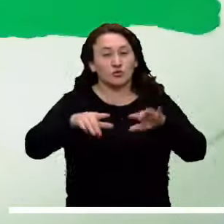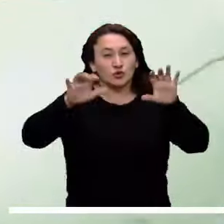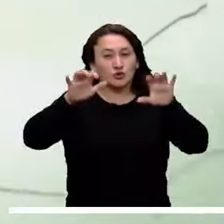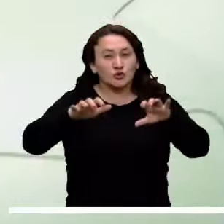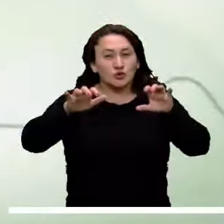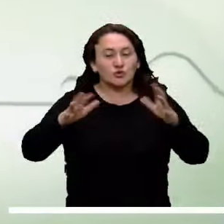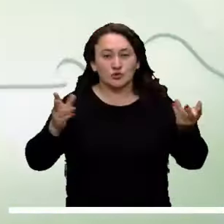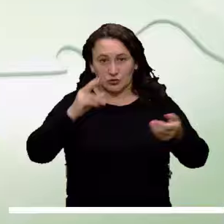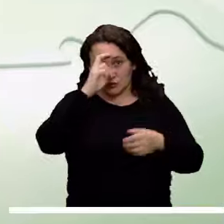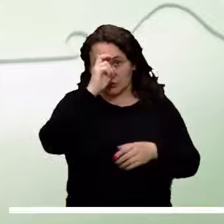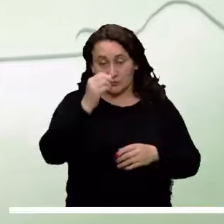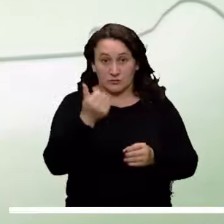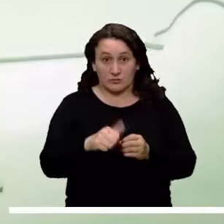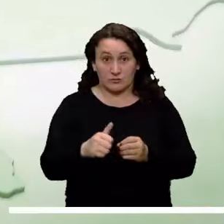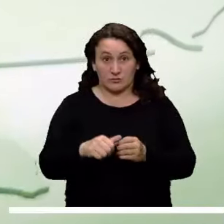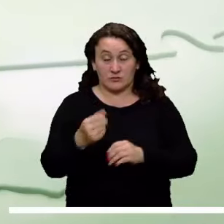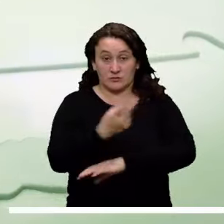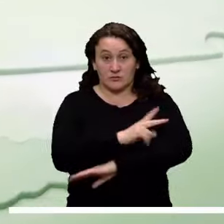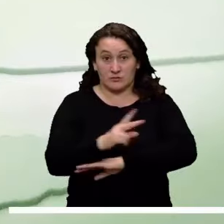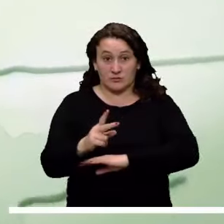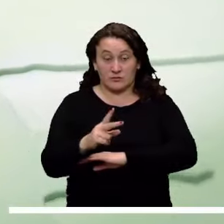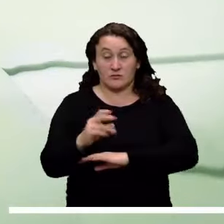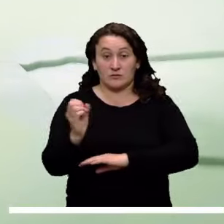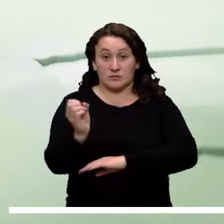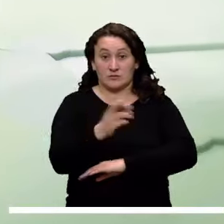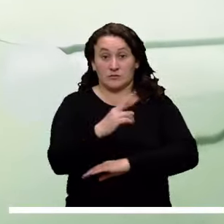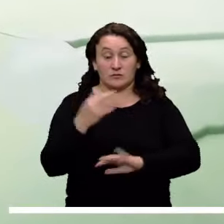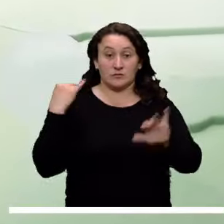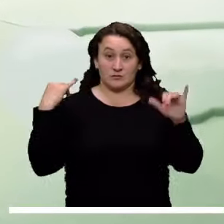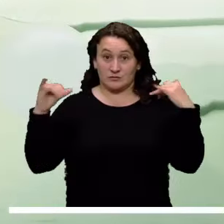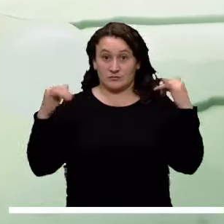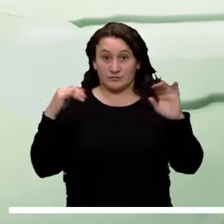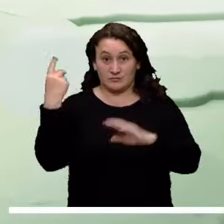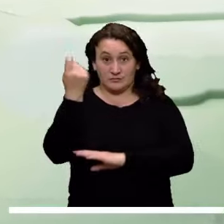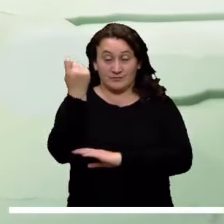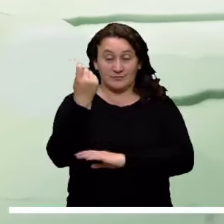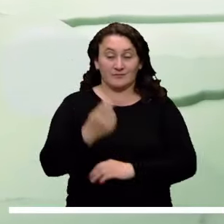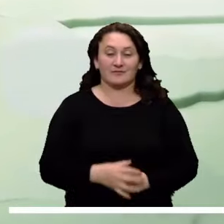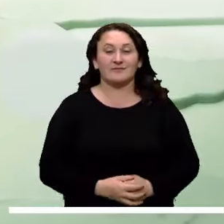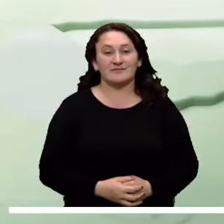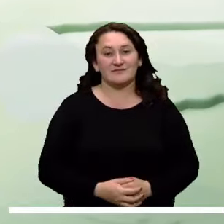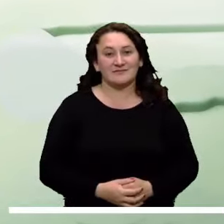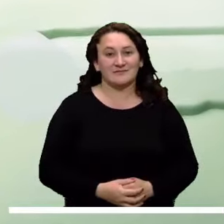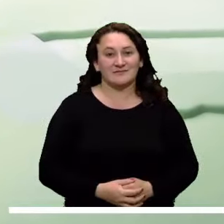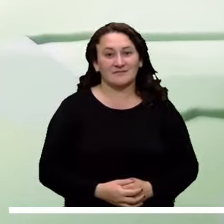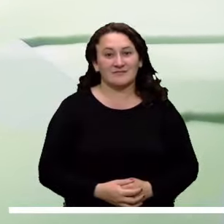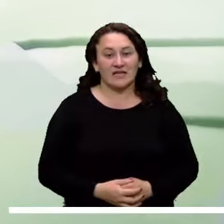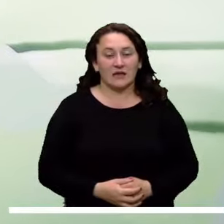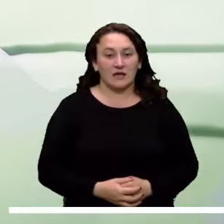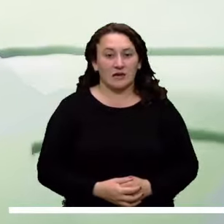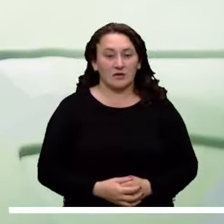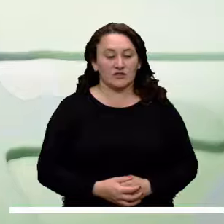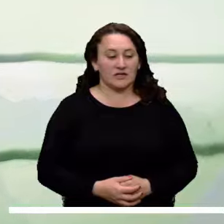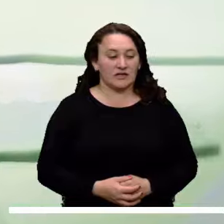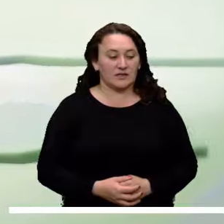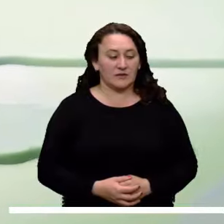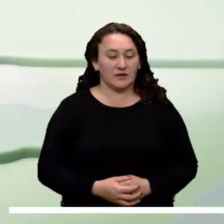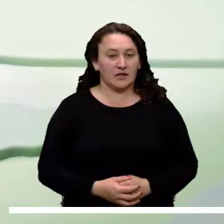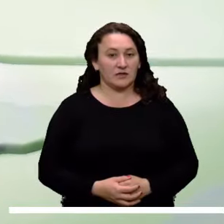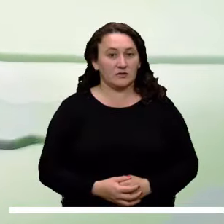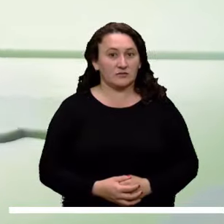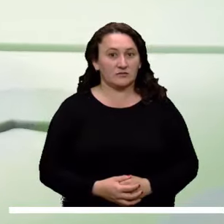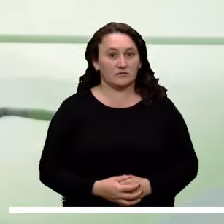No se descartan chubascos localizados al norte de Arauca, Vichada y oriente de Casanare y Meta.